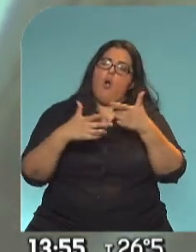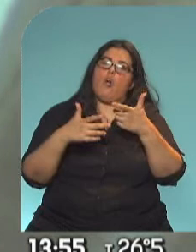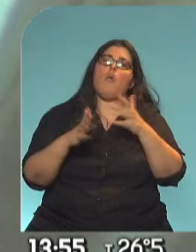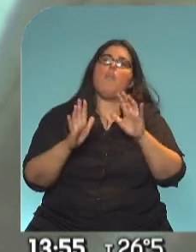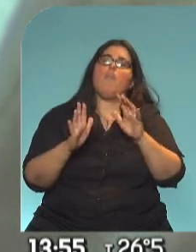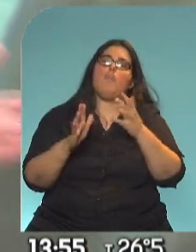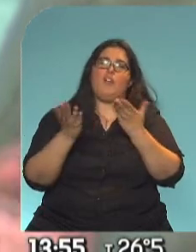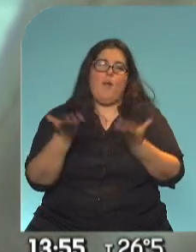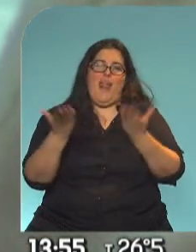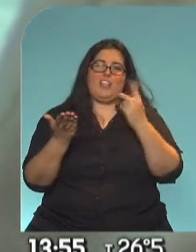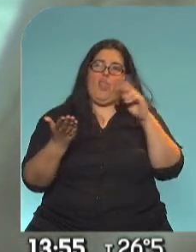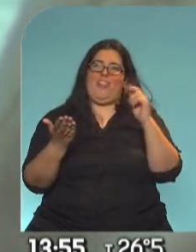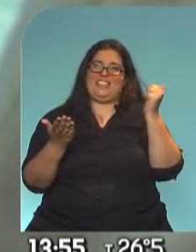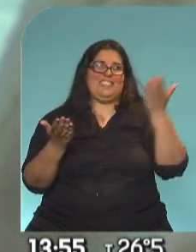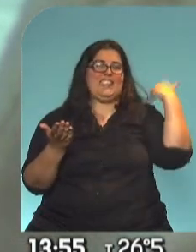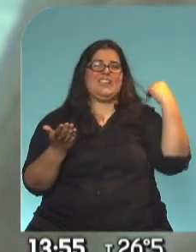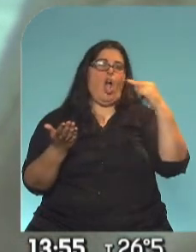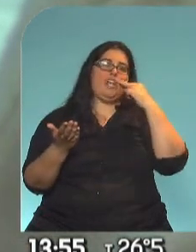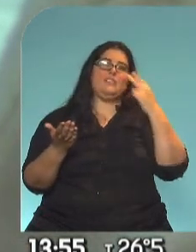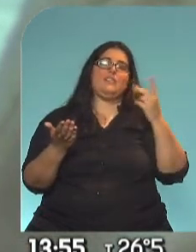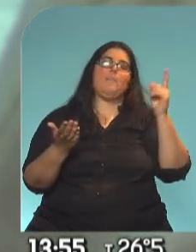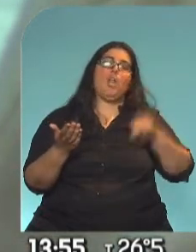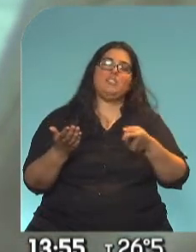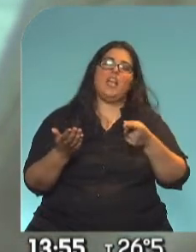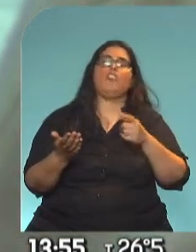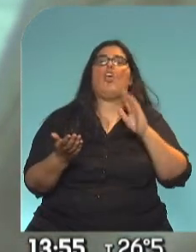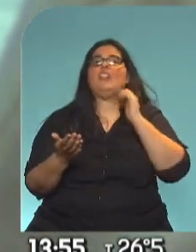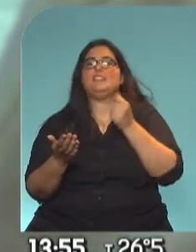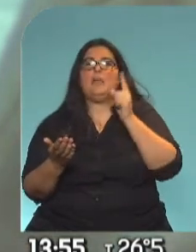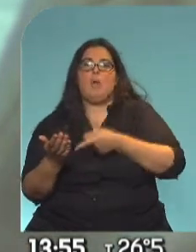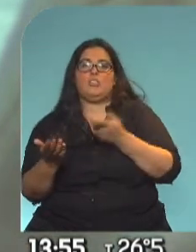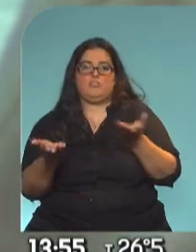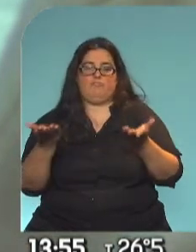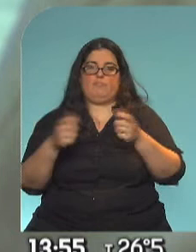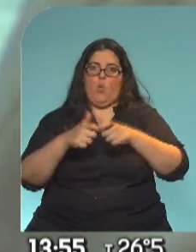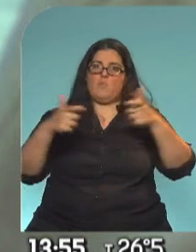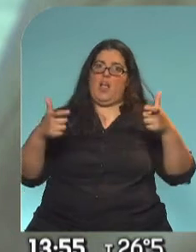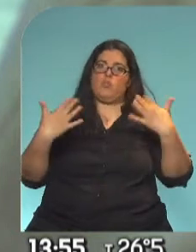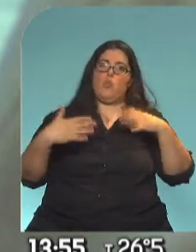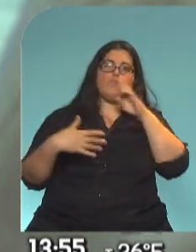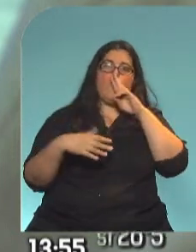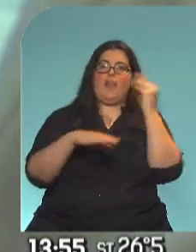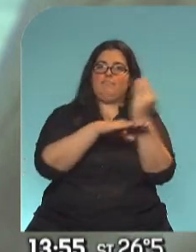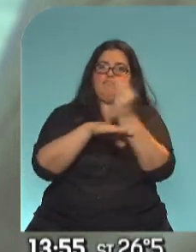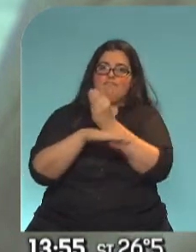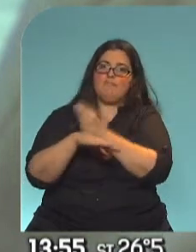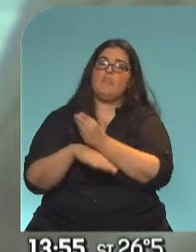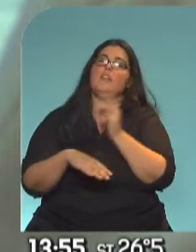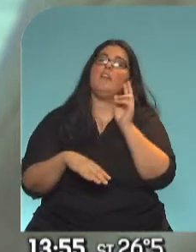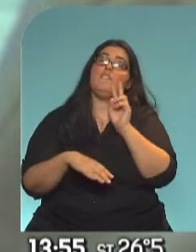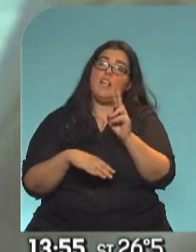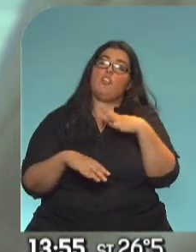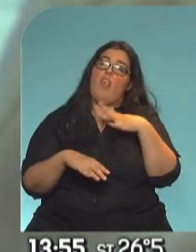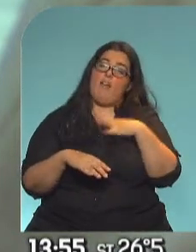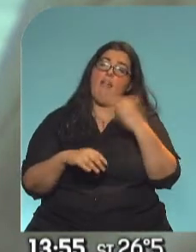con el 2016. Se pasó del 11% al 12% de mujeres al frente de las alcaldías. Fijémonos todavía lo bajo que